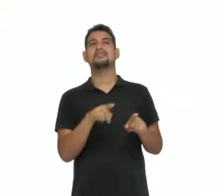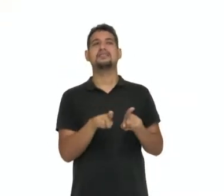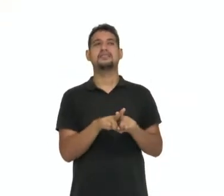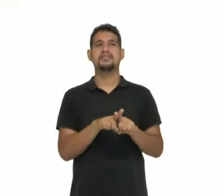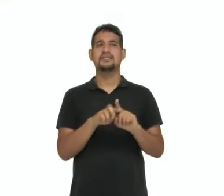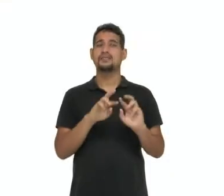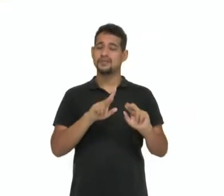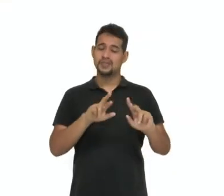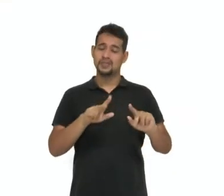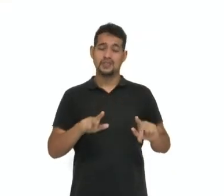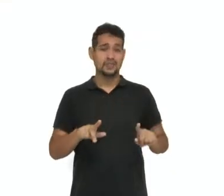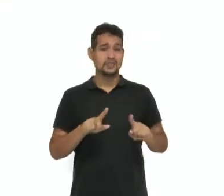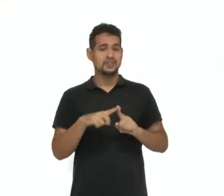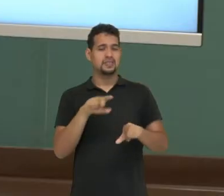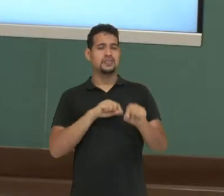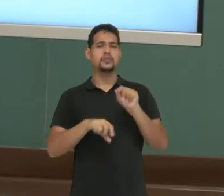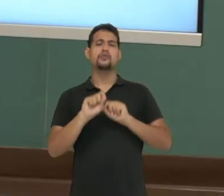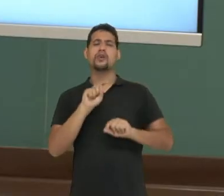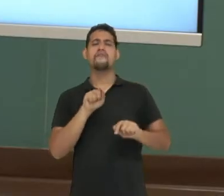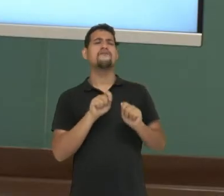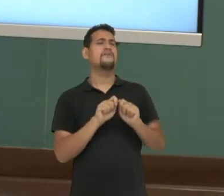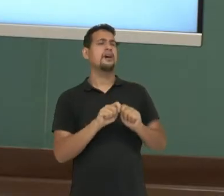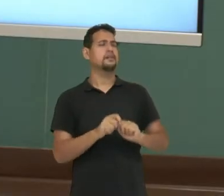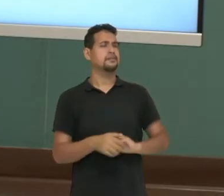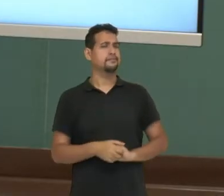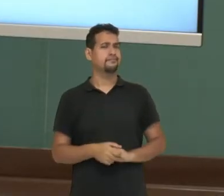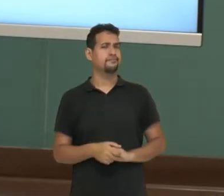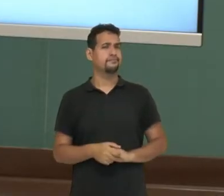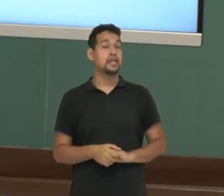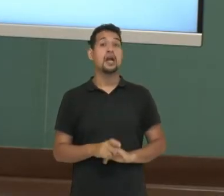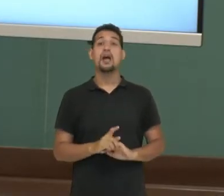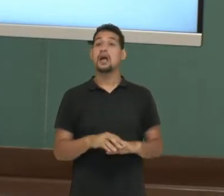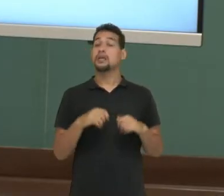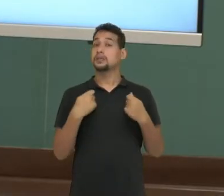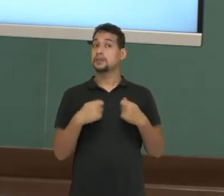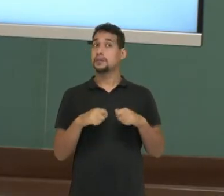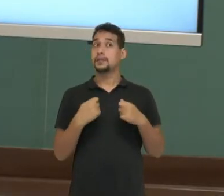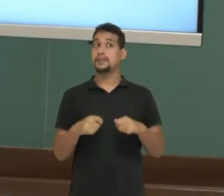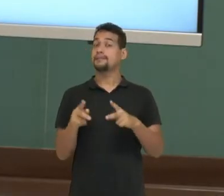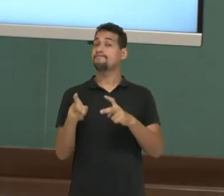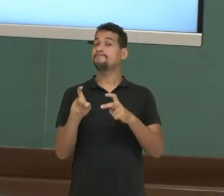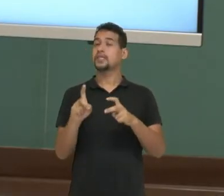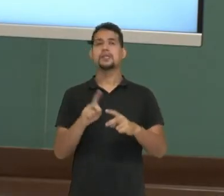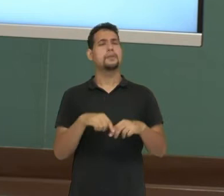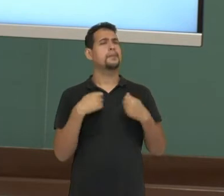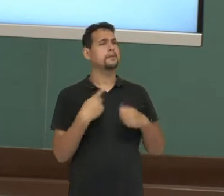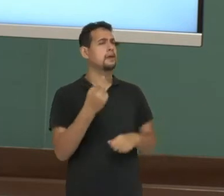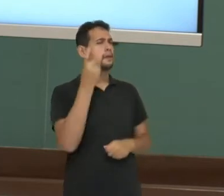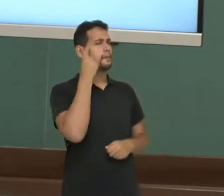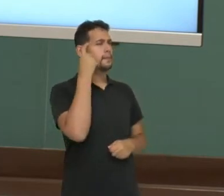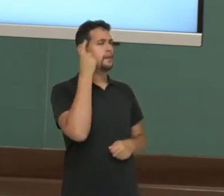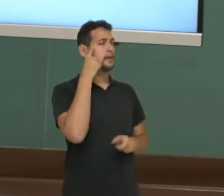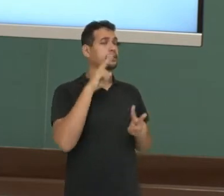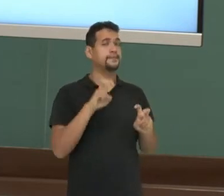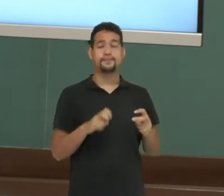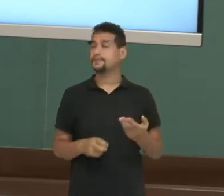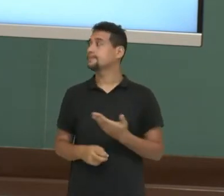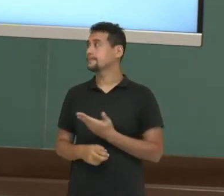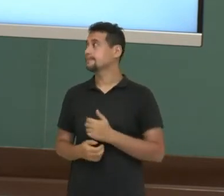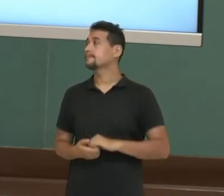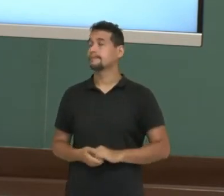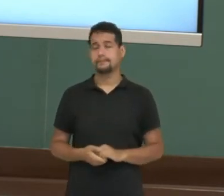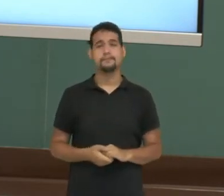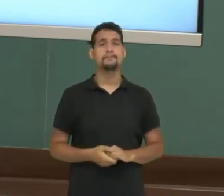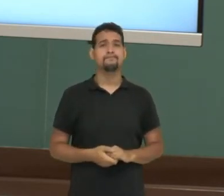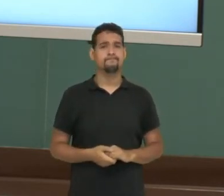ricos decidir. So, vamos a saber y vamos a pensar sobre eso.